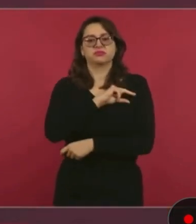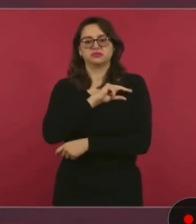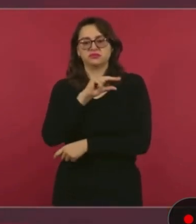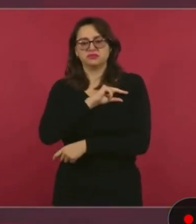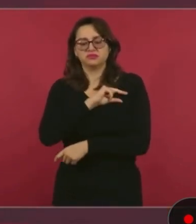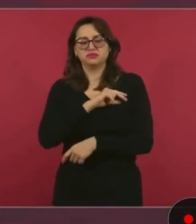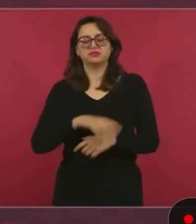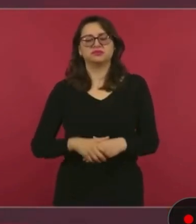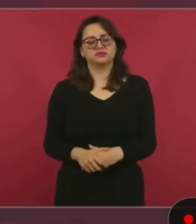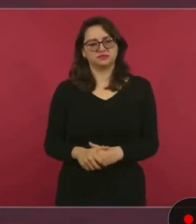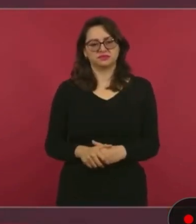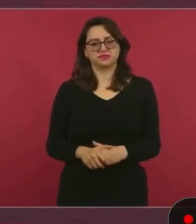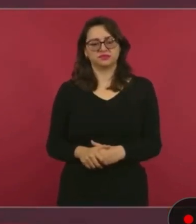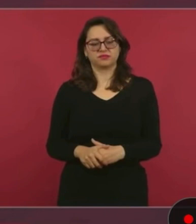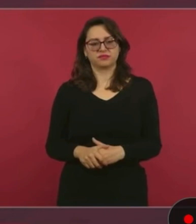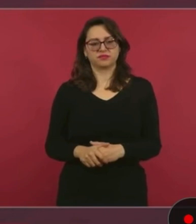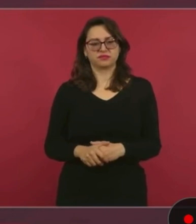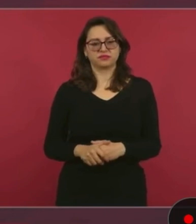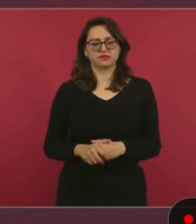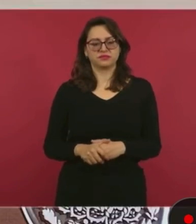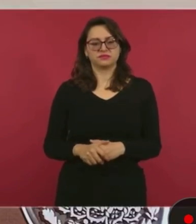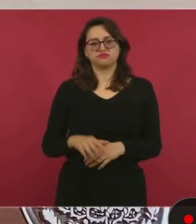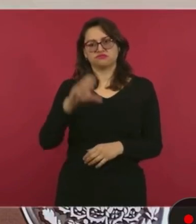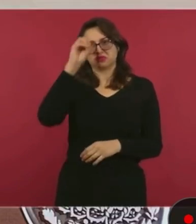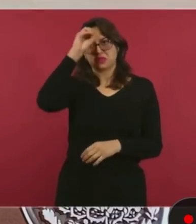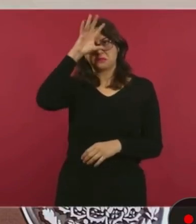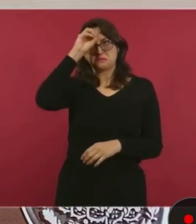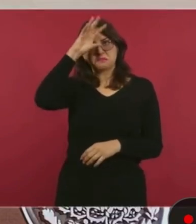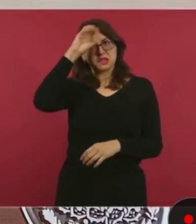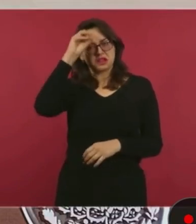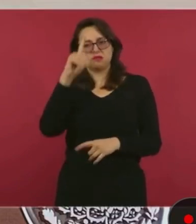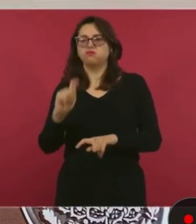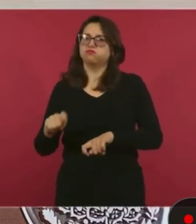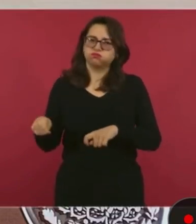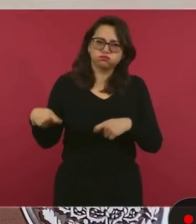permitieron la privatización de las minas,